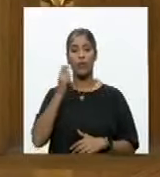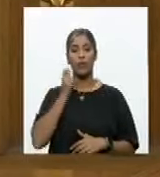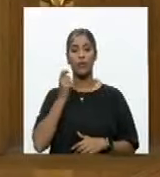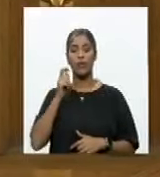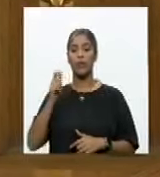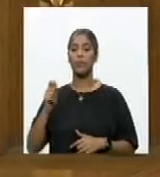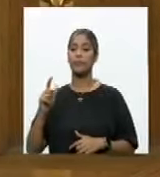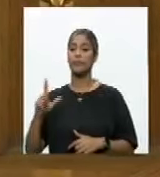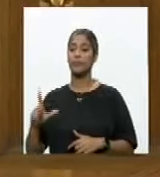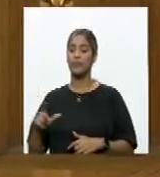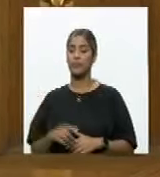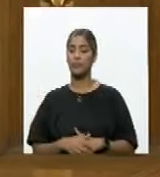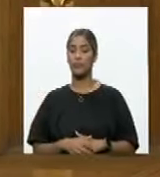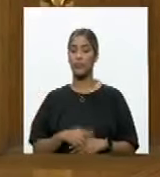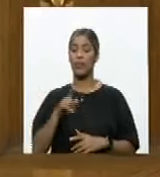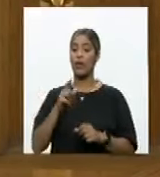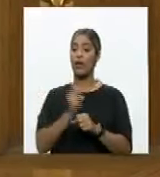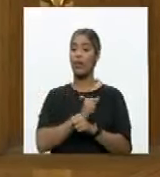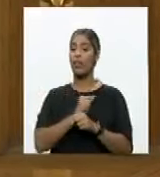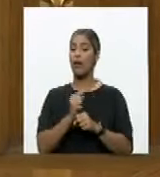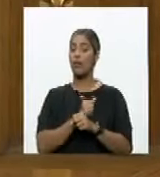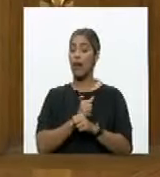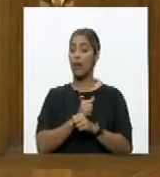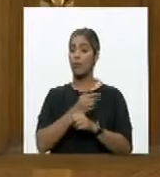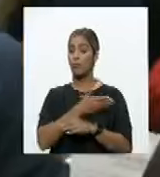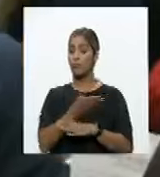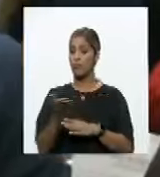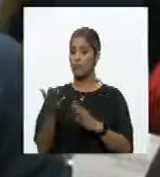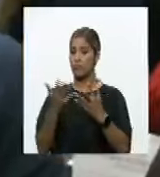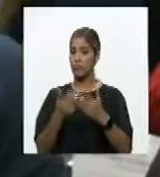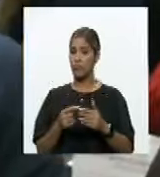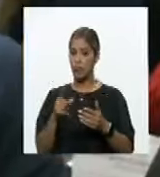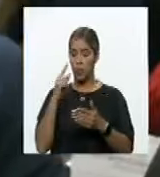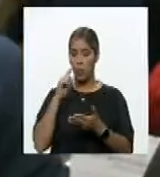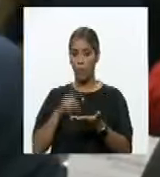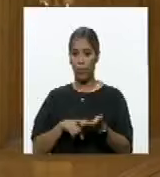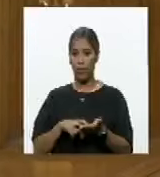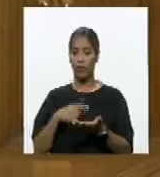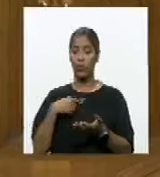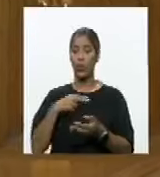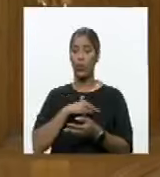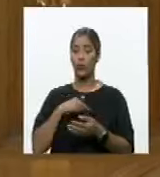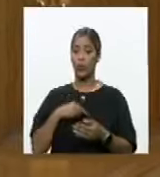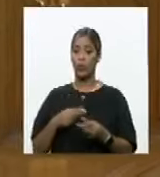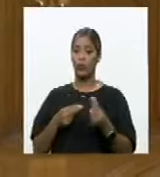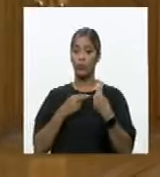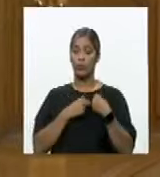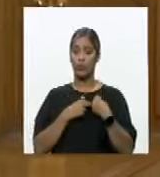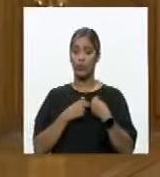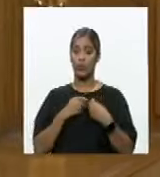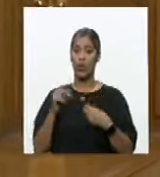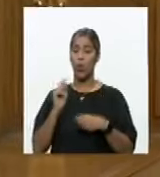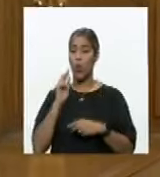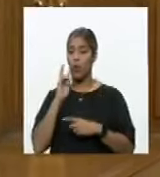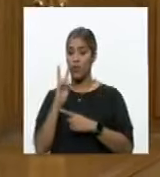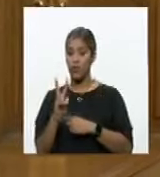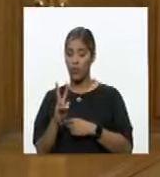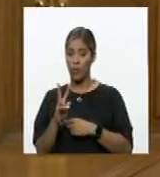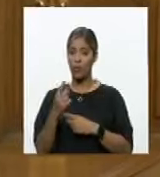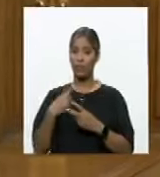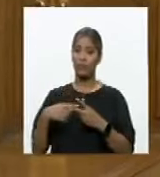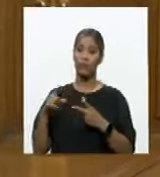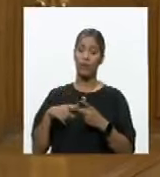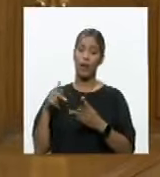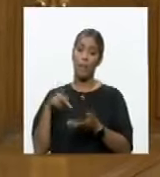Alessandrelo, al trabajo del personal, el que estuvo con nosotros, el que no se vio, el